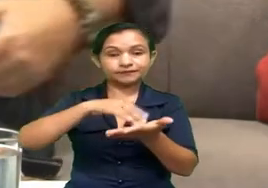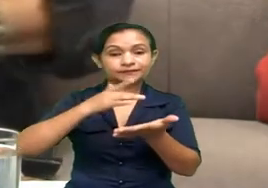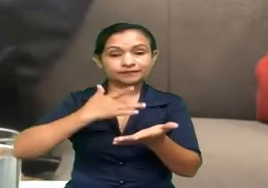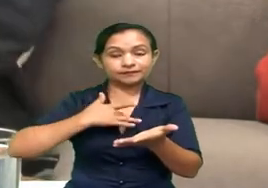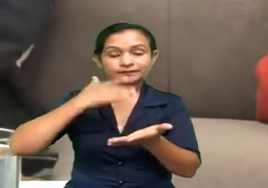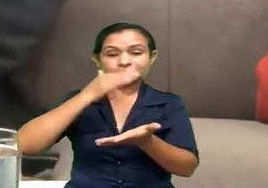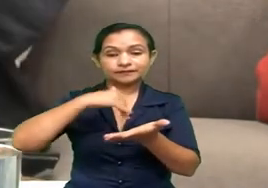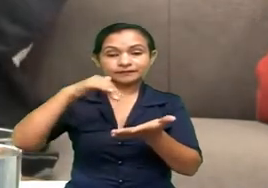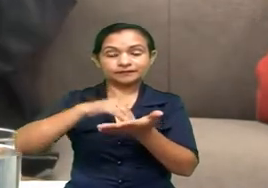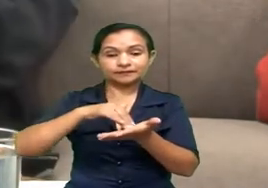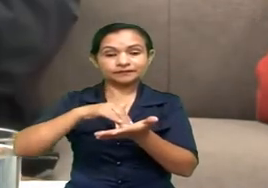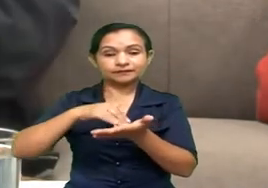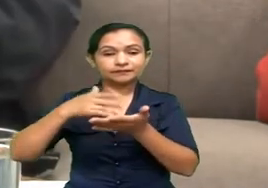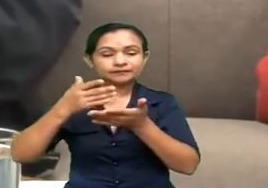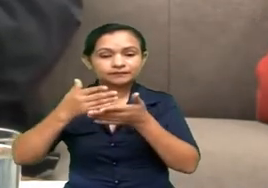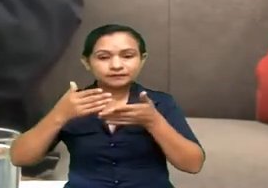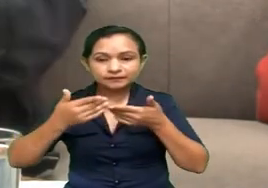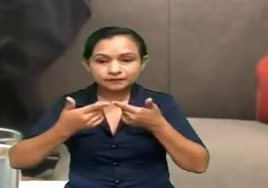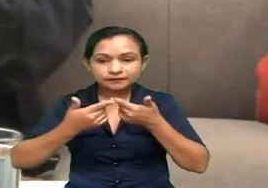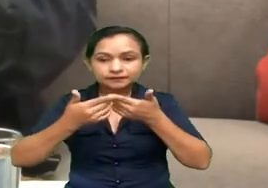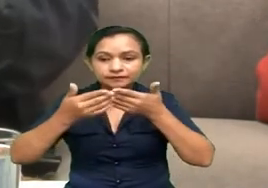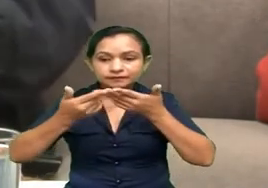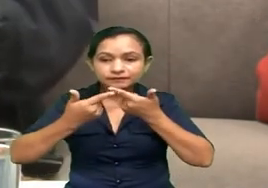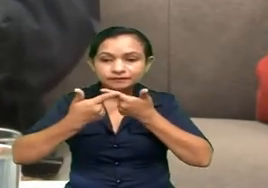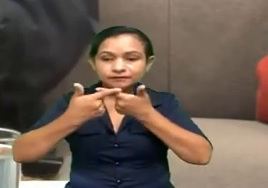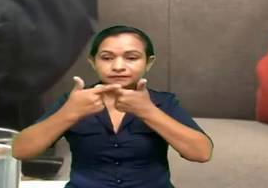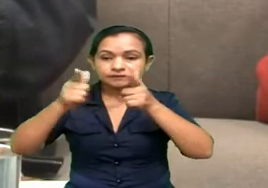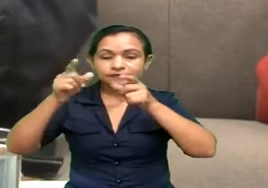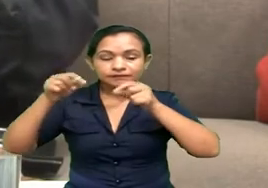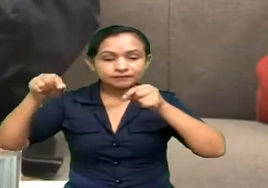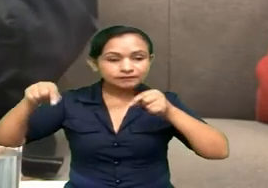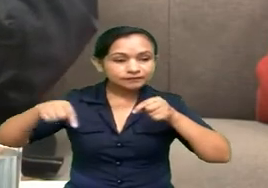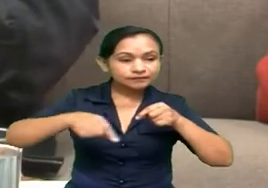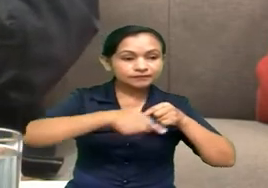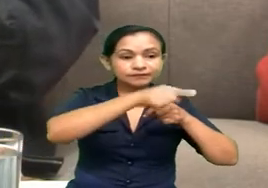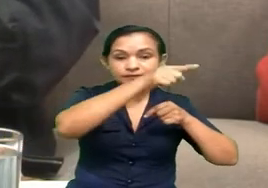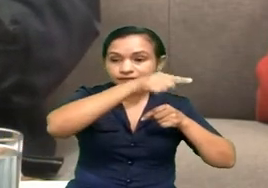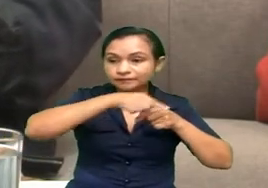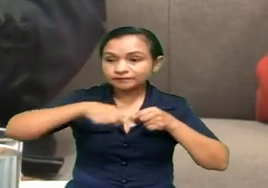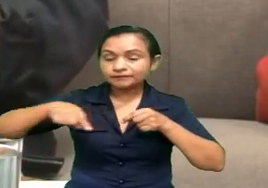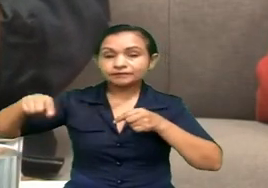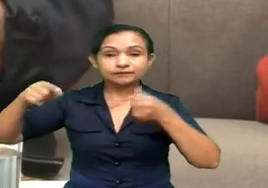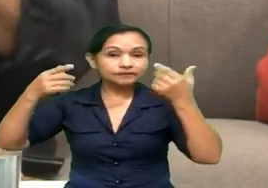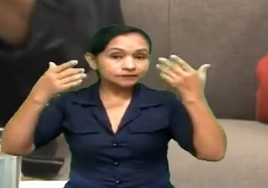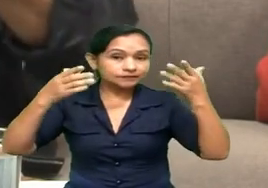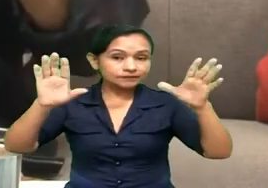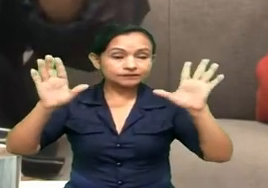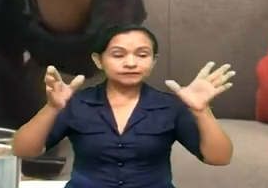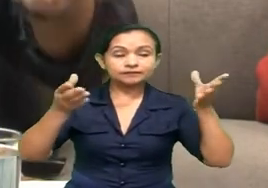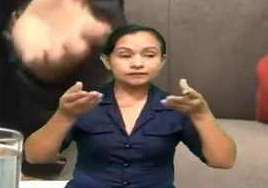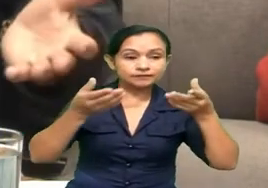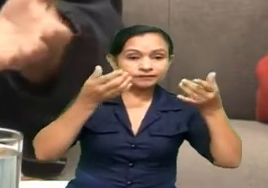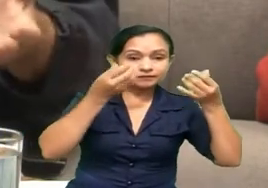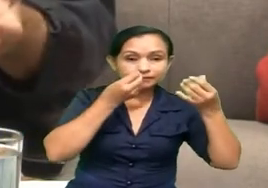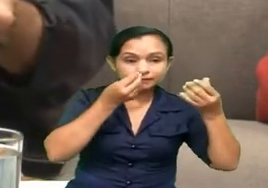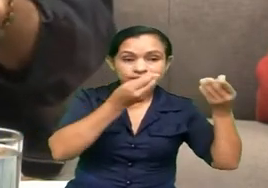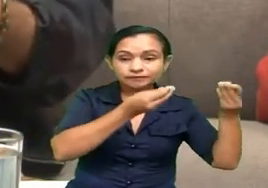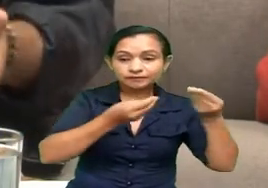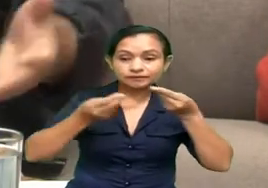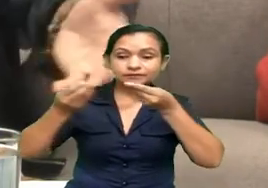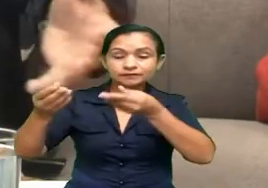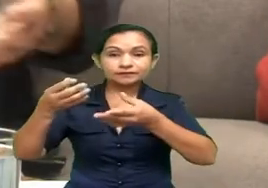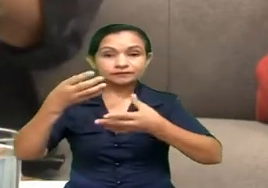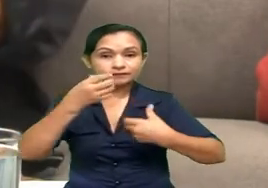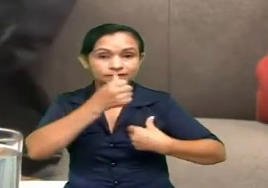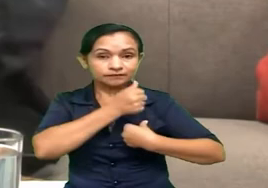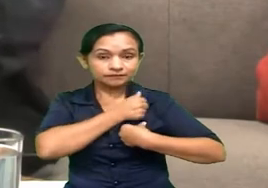una ruta despejada para poder suplir de aprovisionamiento a sus tropas. Entonces,